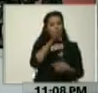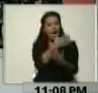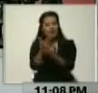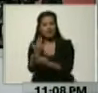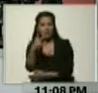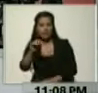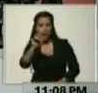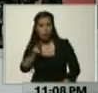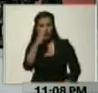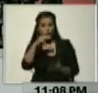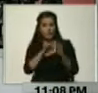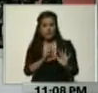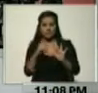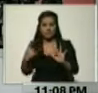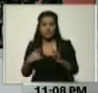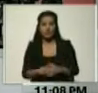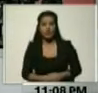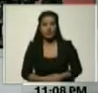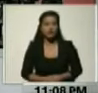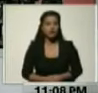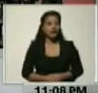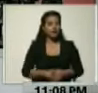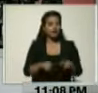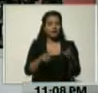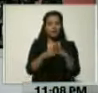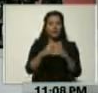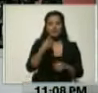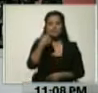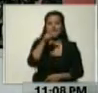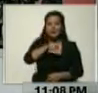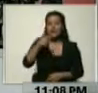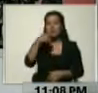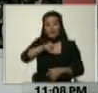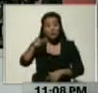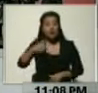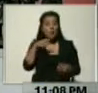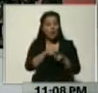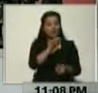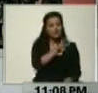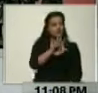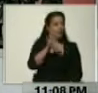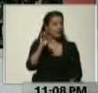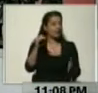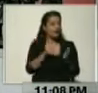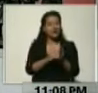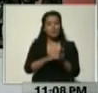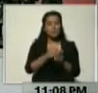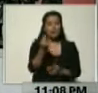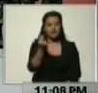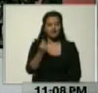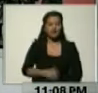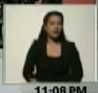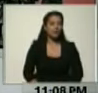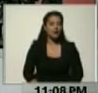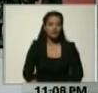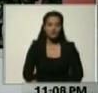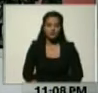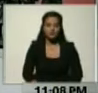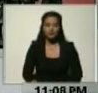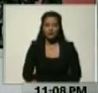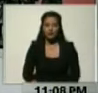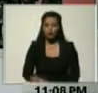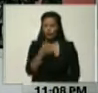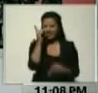julio del 2016. El costo de la inscripción de los candidatos interesados será de 450.000 bolívares. Perro. Un